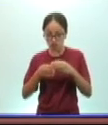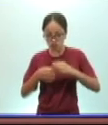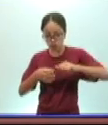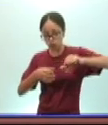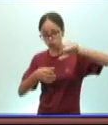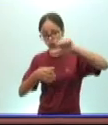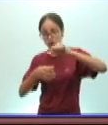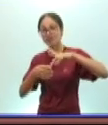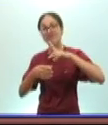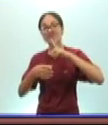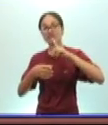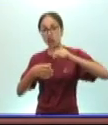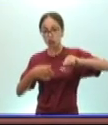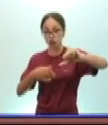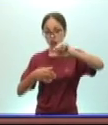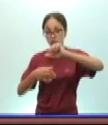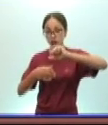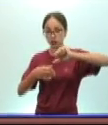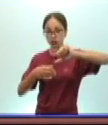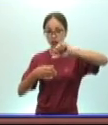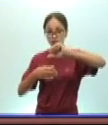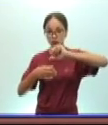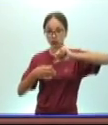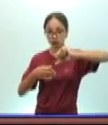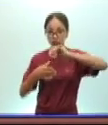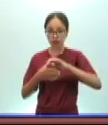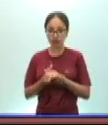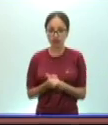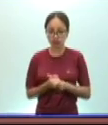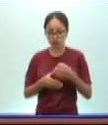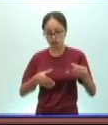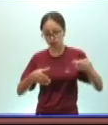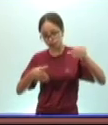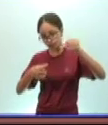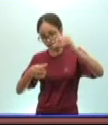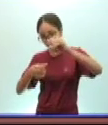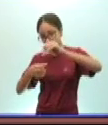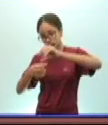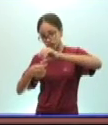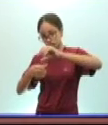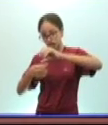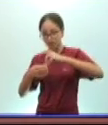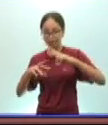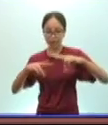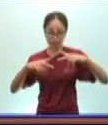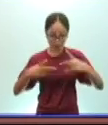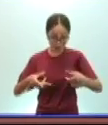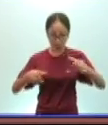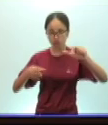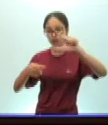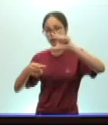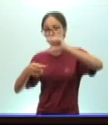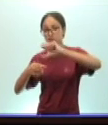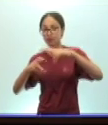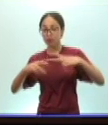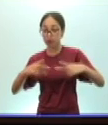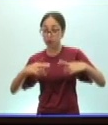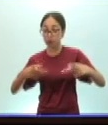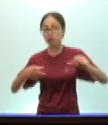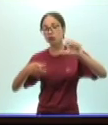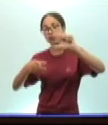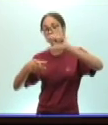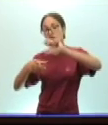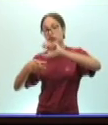enjuagamos con el frasco lavador y volvemos a añadir, repetimos la operación hasta